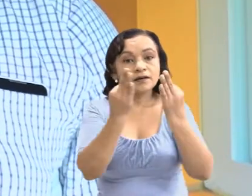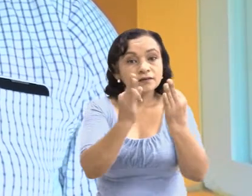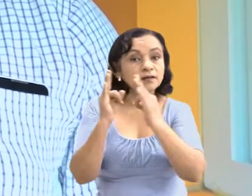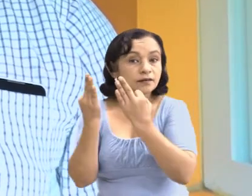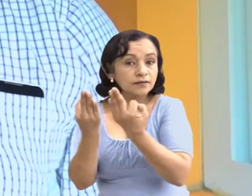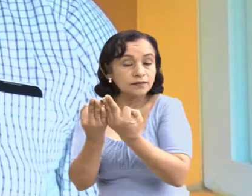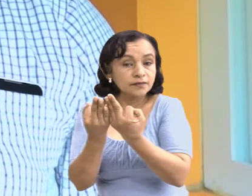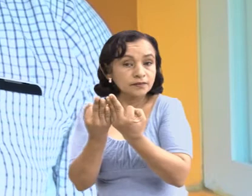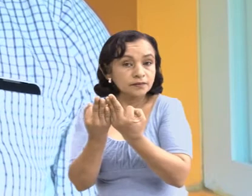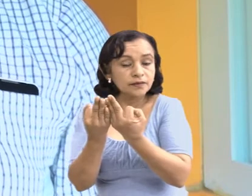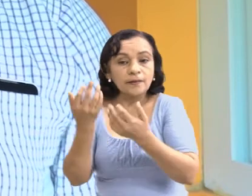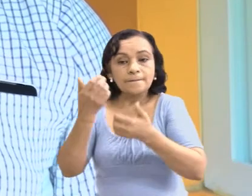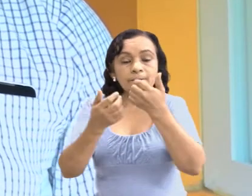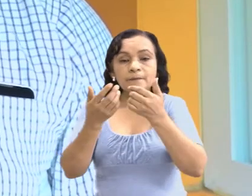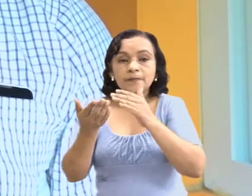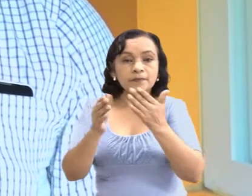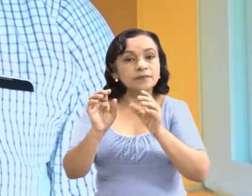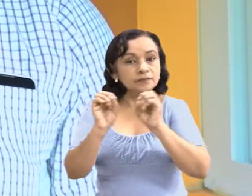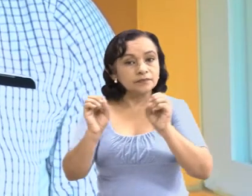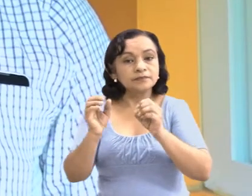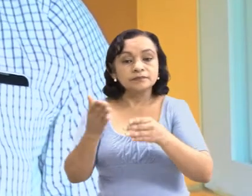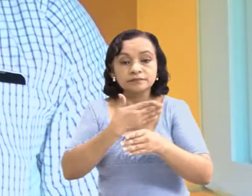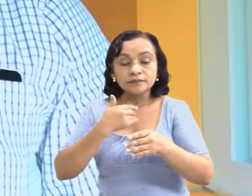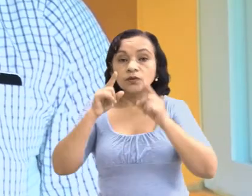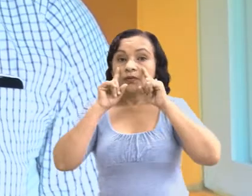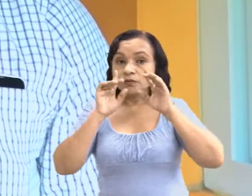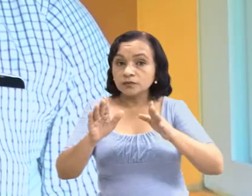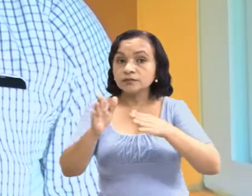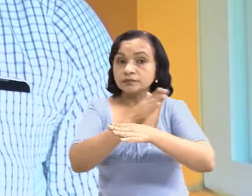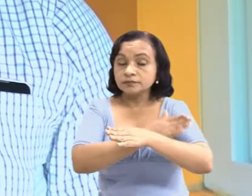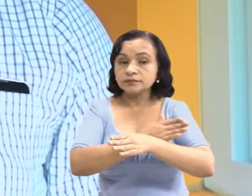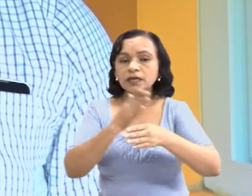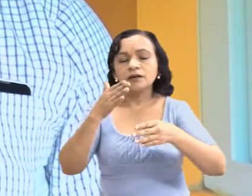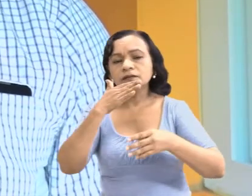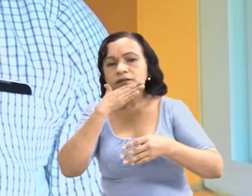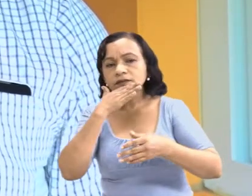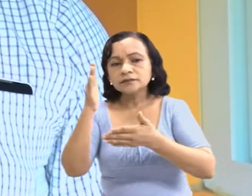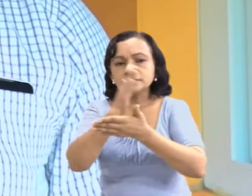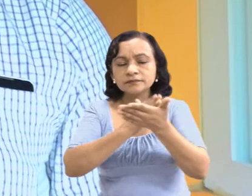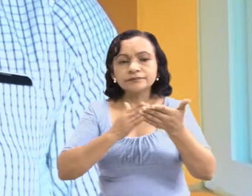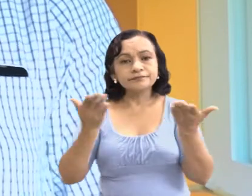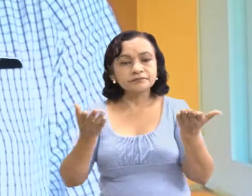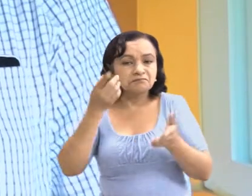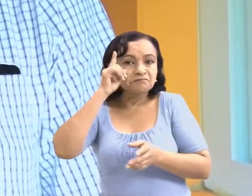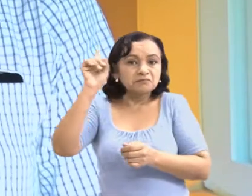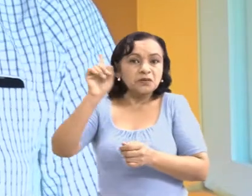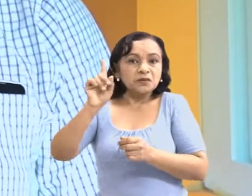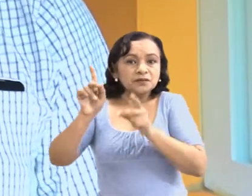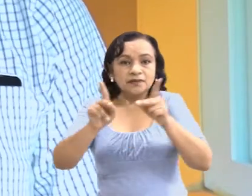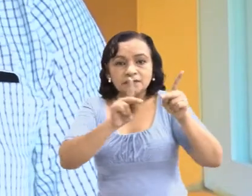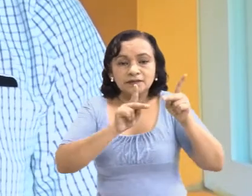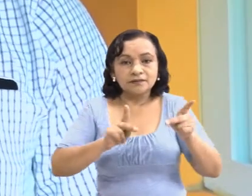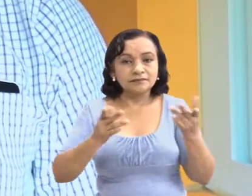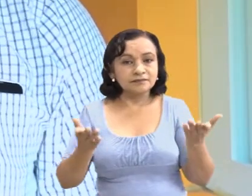cómo tener menos problemas, ¿verdad? A un montón de situaciones, ¿verdad?, que se viven, que uno ni sabe,